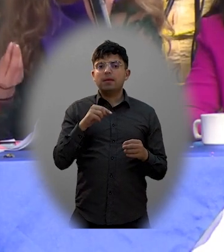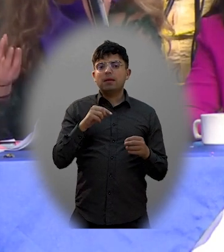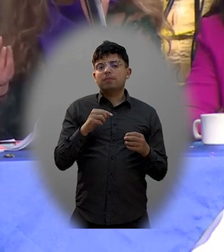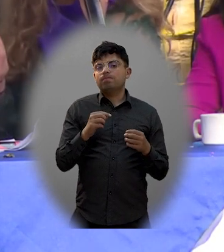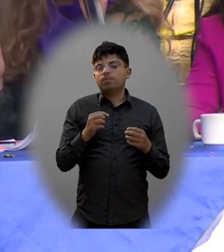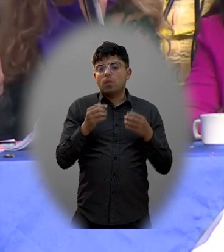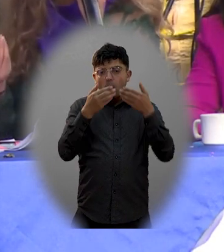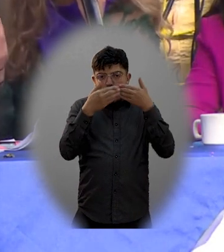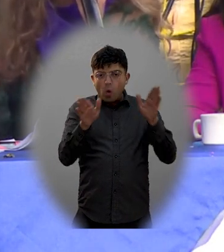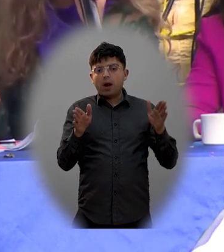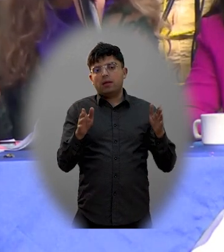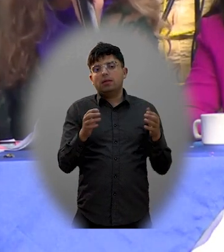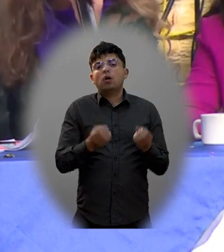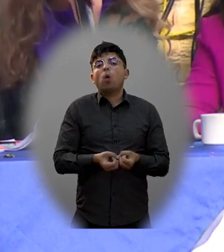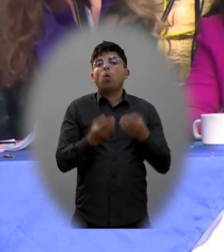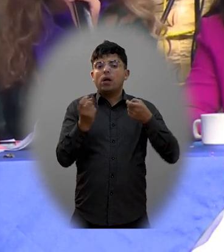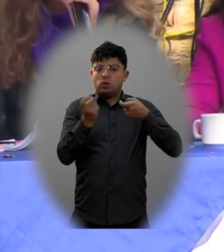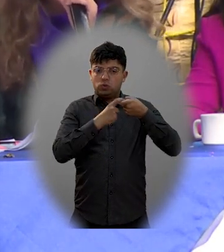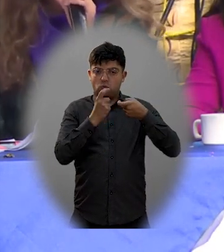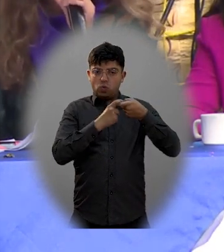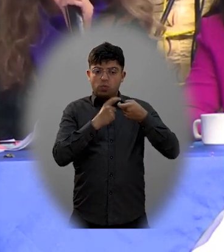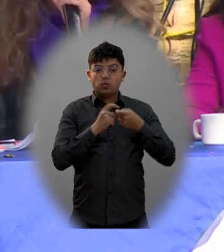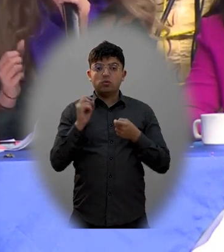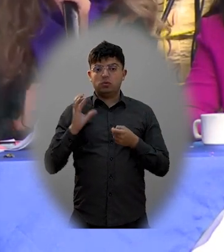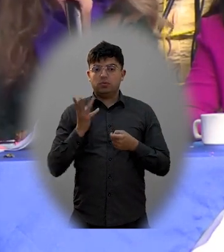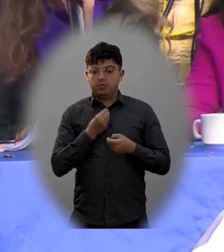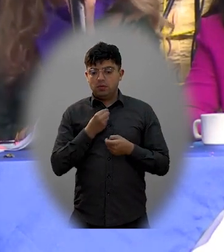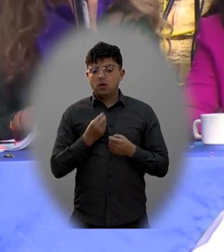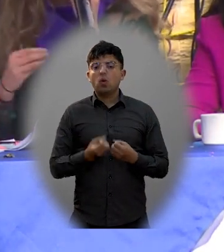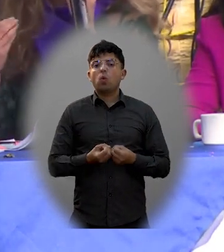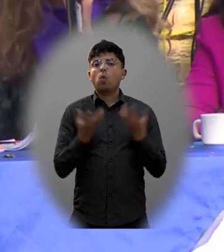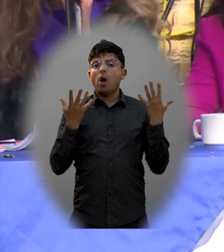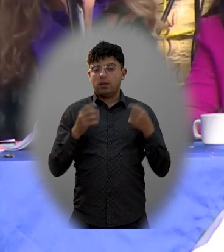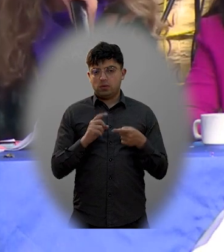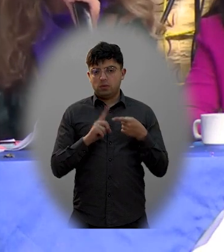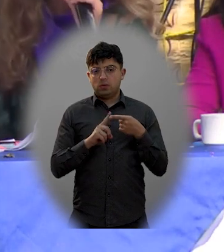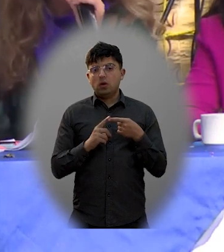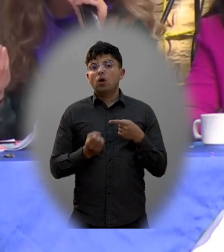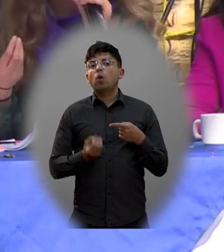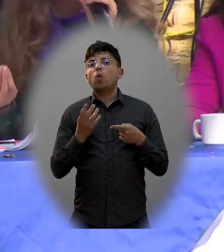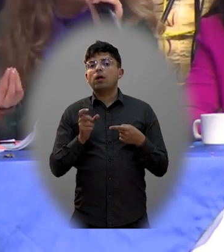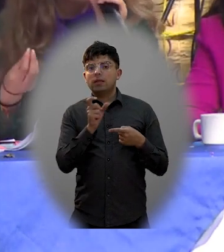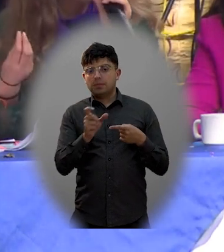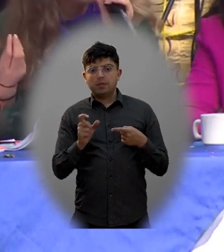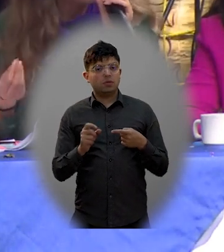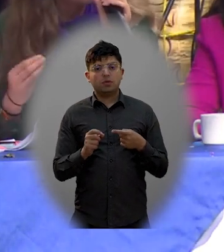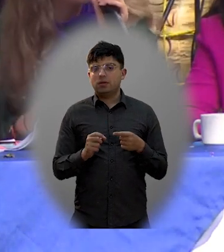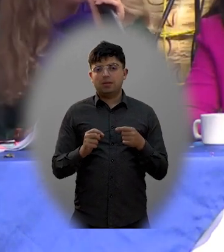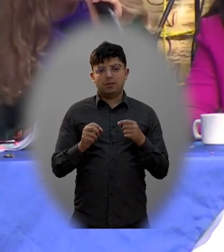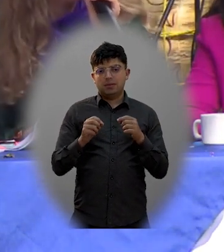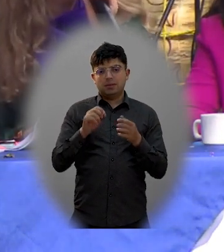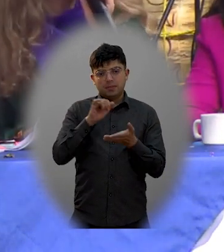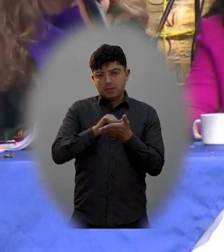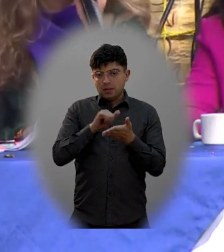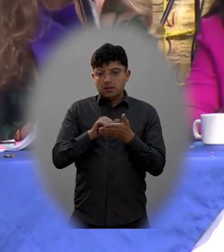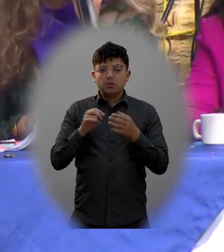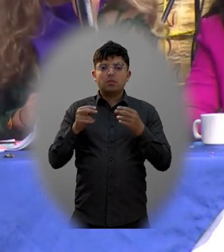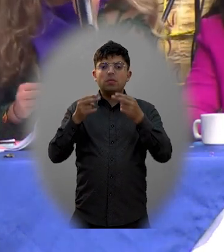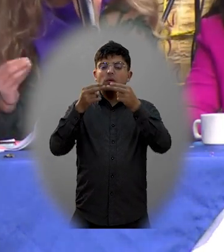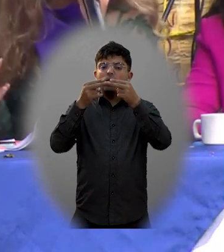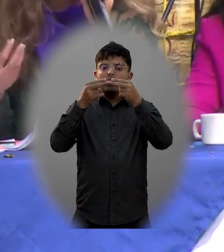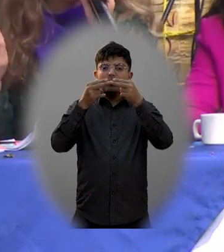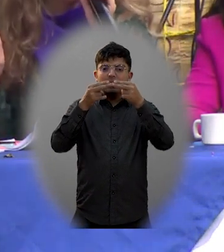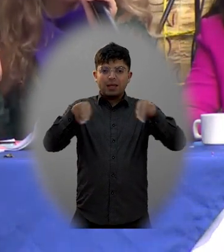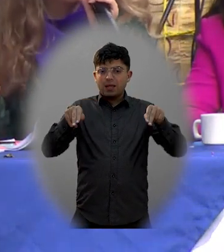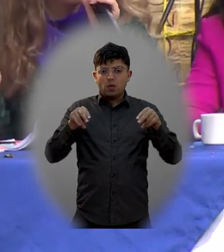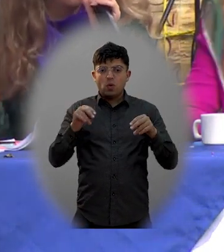cuotas, ¿sí? O sea, ¿cuántos cupos para personas trans hay? ¿Cuántos cupos para personas no binarias hay? ¿Sí?